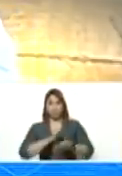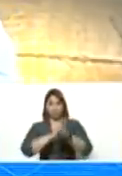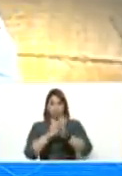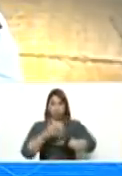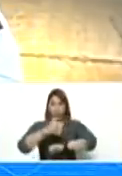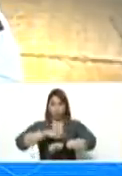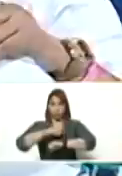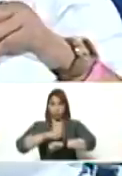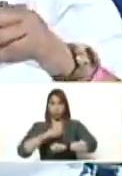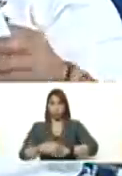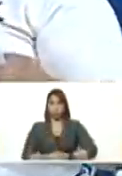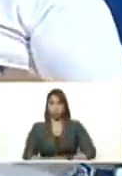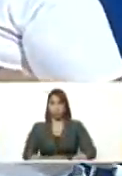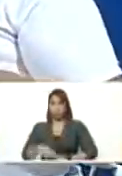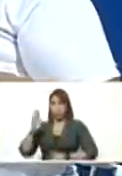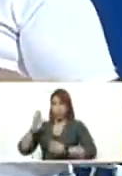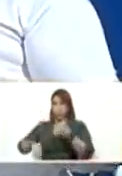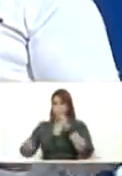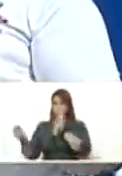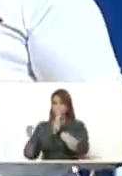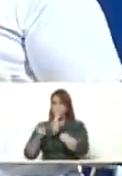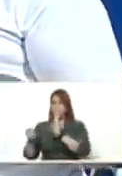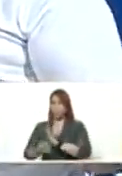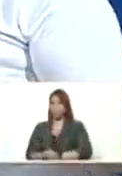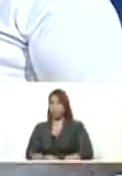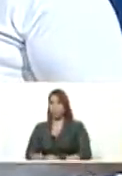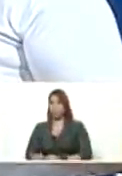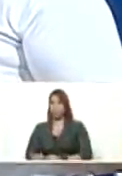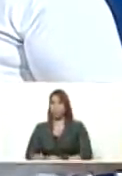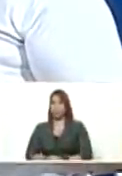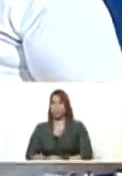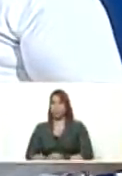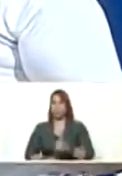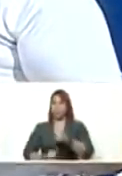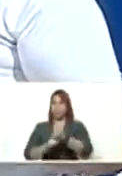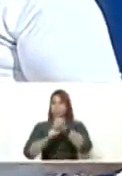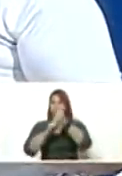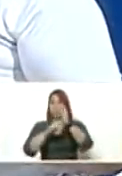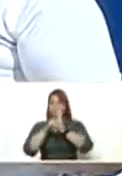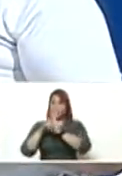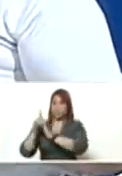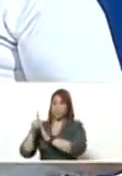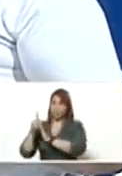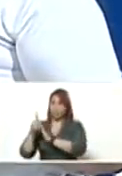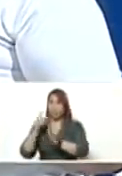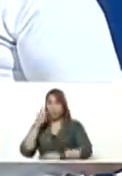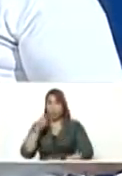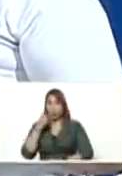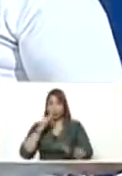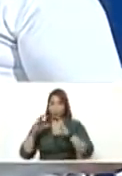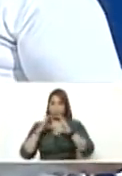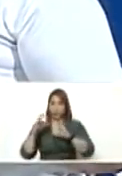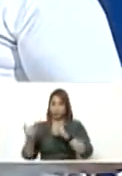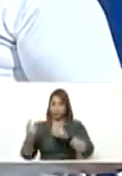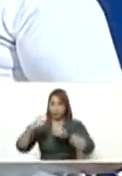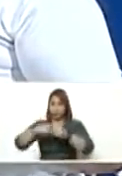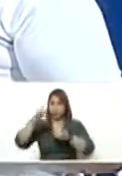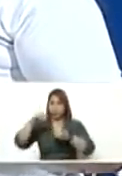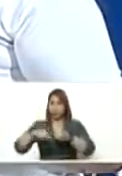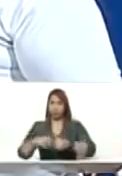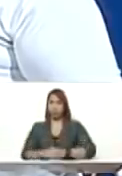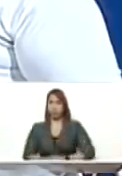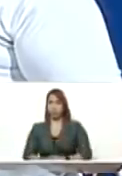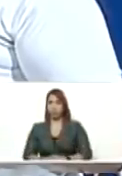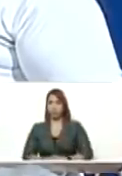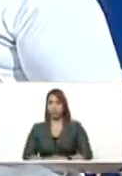tiempo, Rosa. Último punto, señor presidente. Impulsar y desarrollar políticas de comunicación que incluyan el